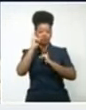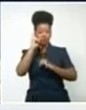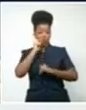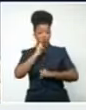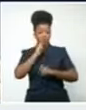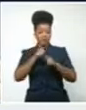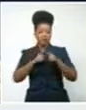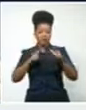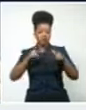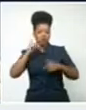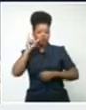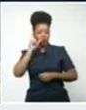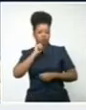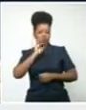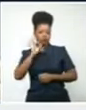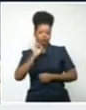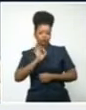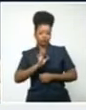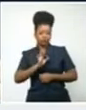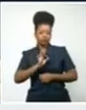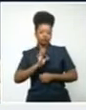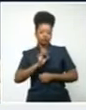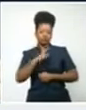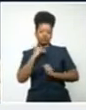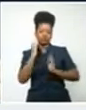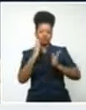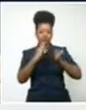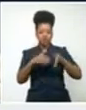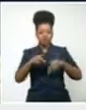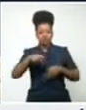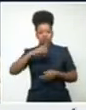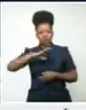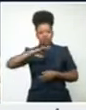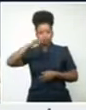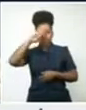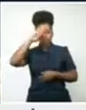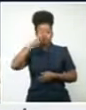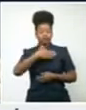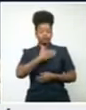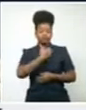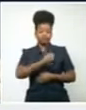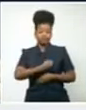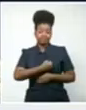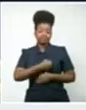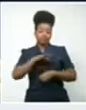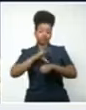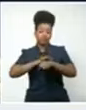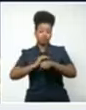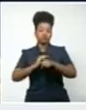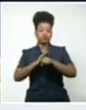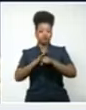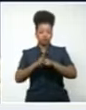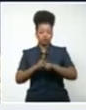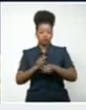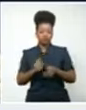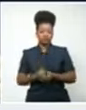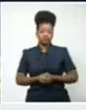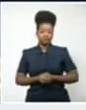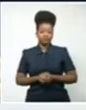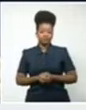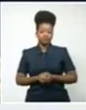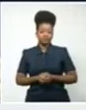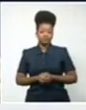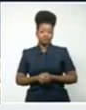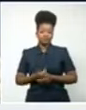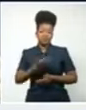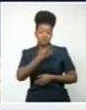porciento de hombres que han fallecido en Cuba, lamentablemente, con esta enfermedad. Y parece ser que esta